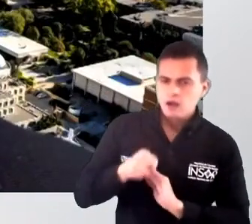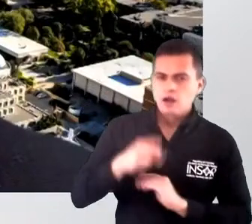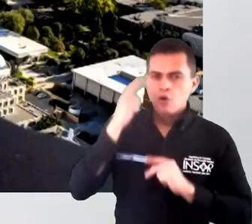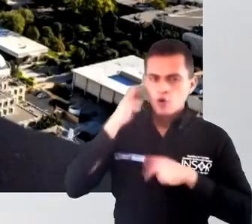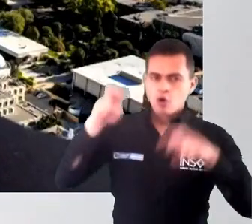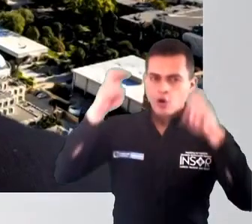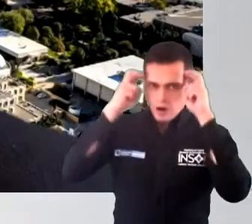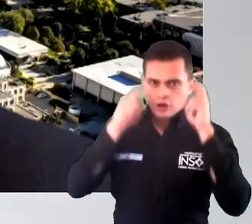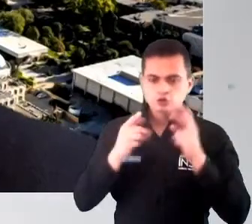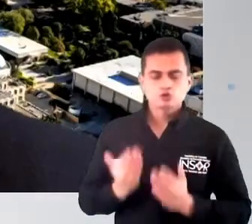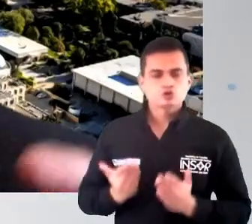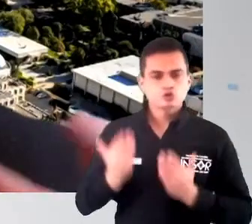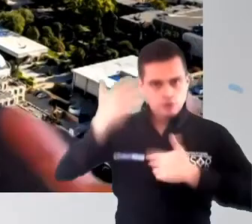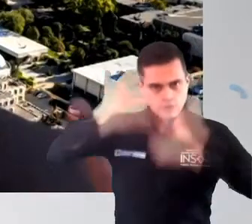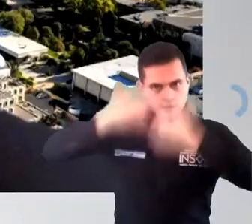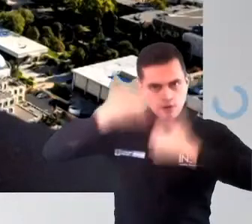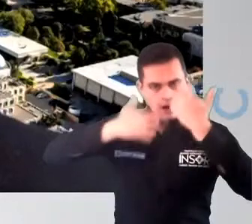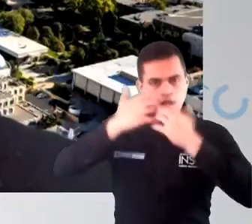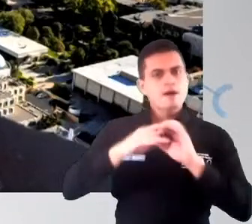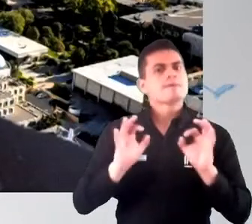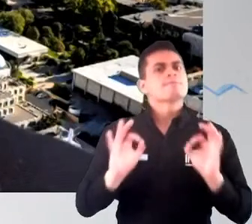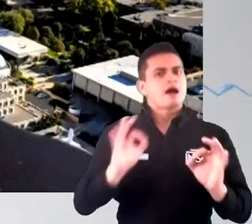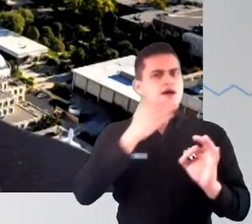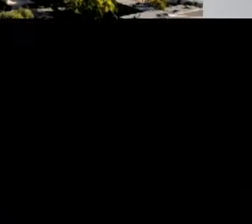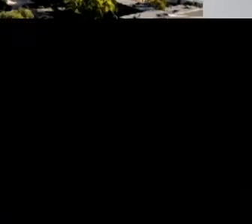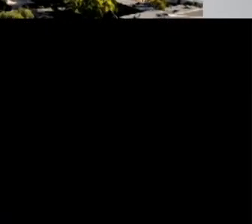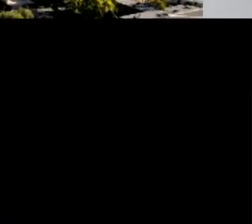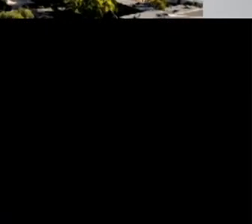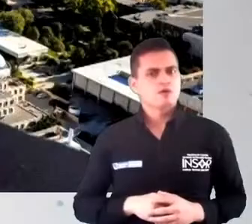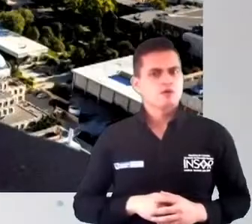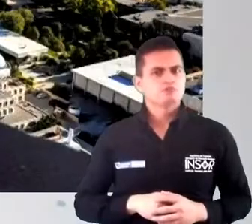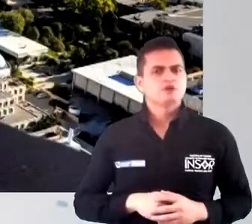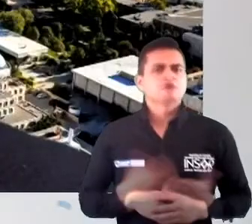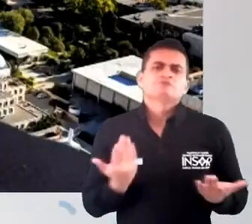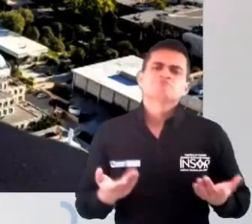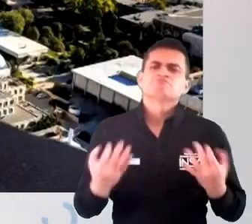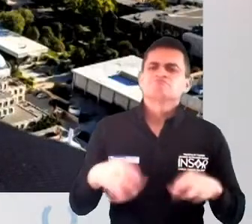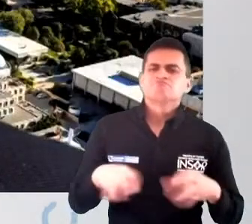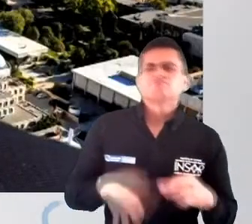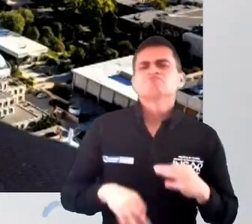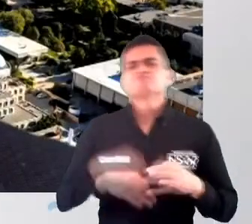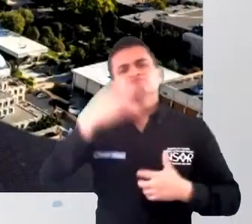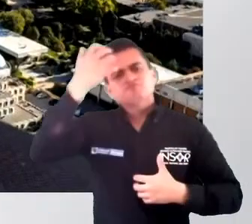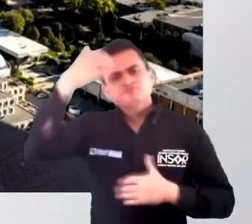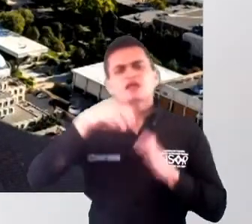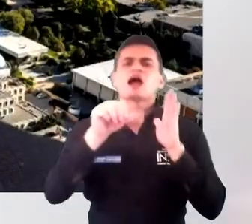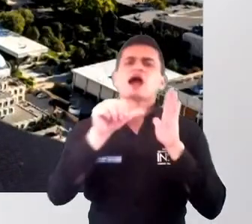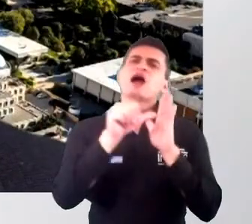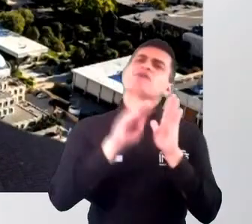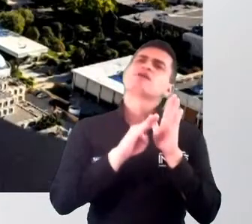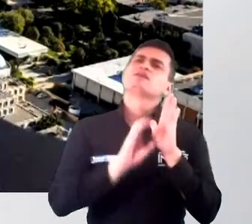movernos a unas evaluaciones más auténticas, pero también estas evaluaciones auténticas